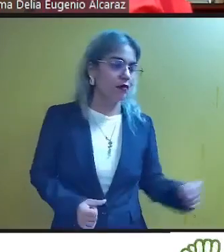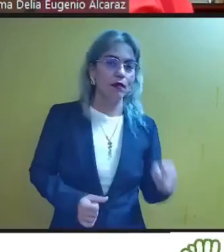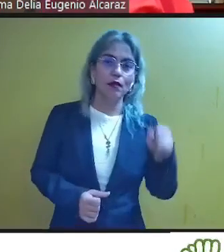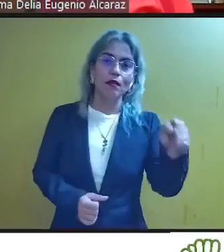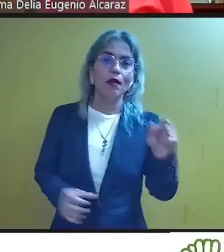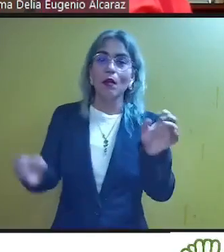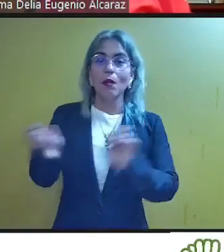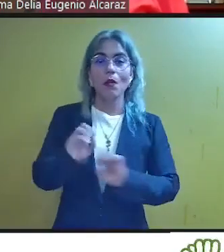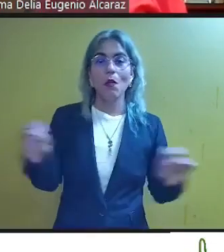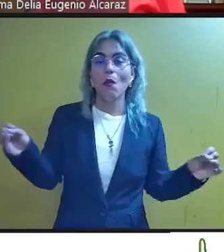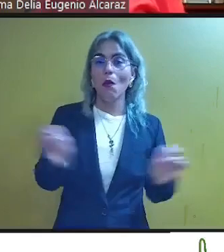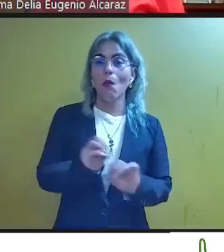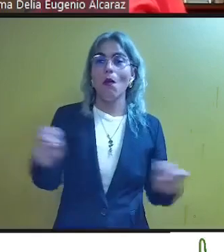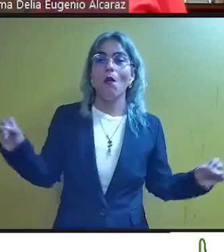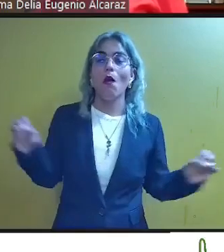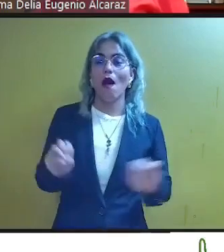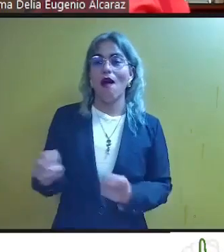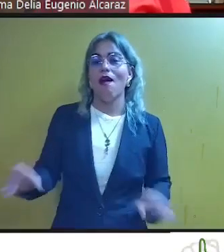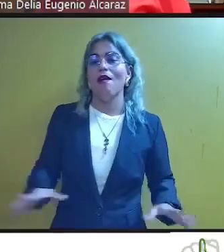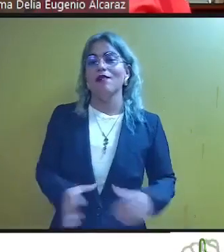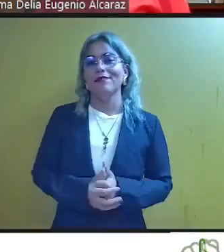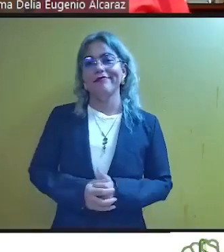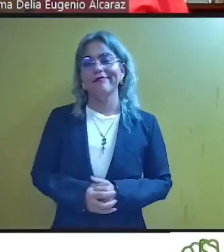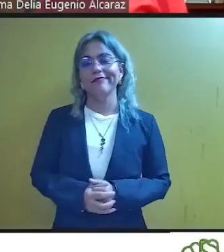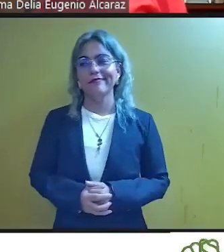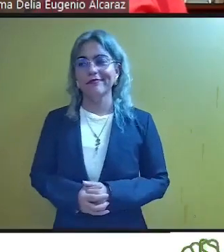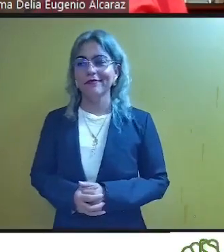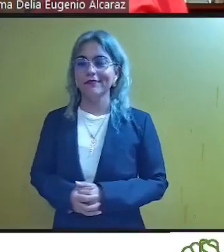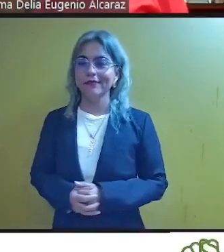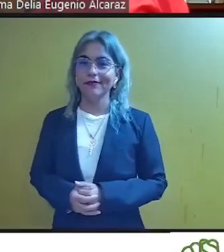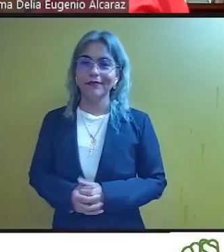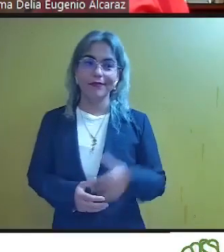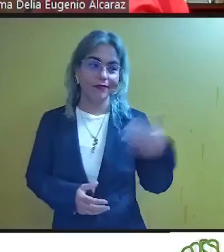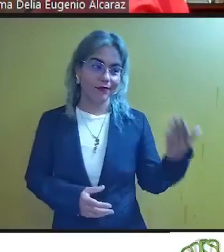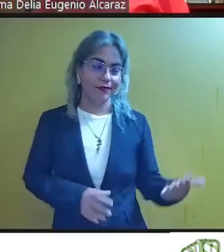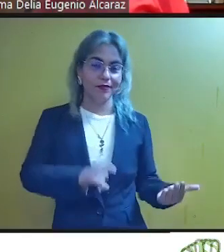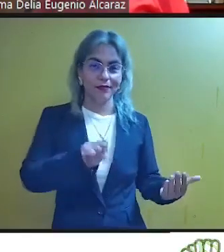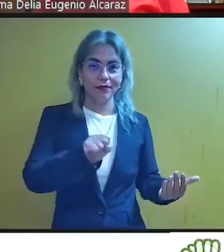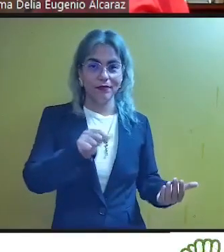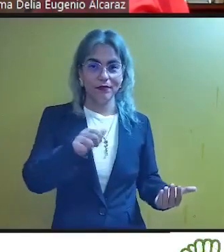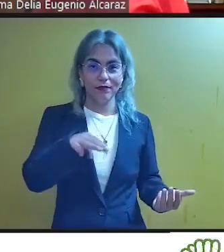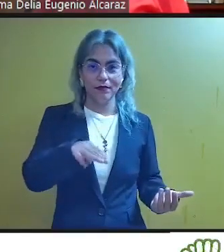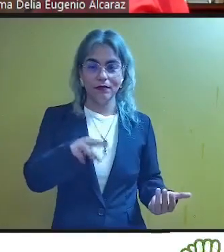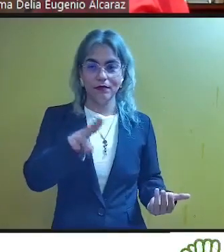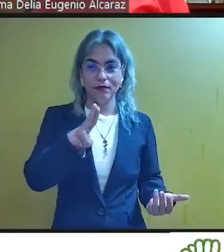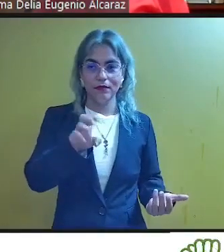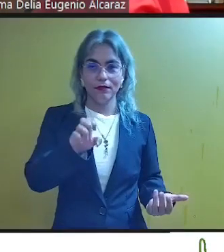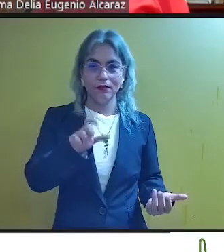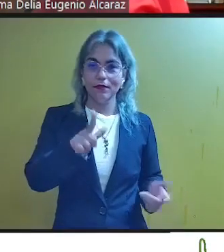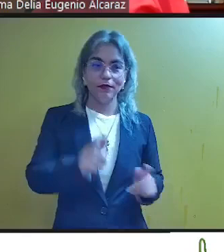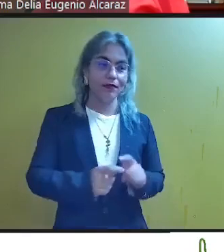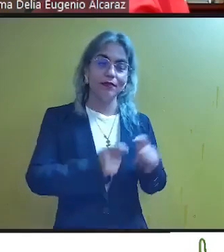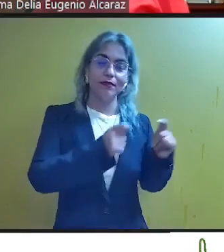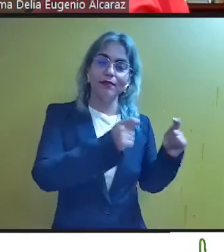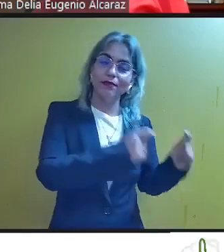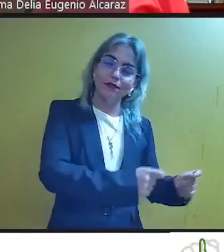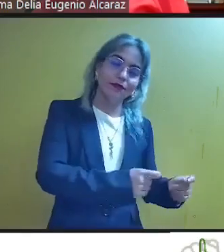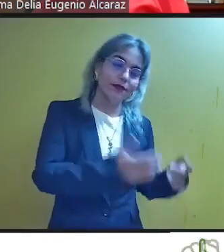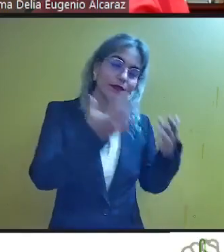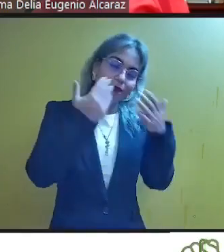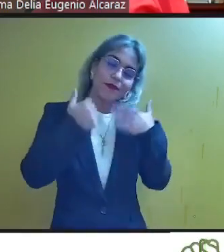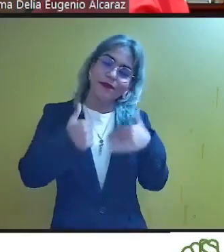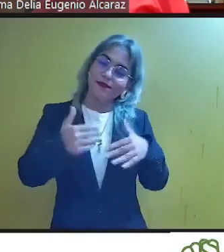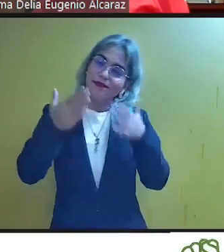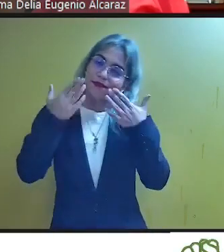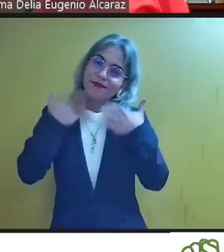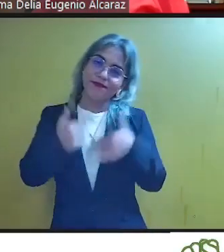cubierta por el ahora actor. Por tanto, el ciudadano Samuel Viterbo Guevara no ostenta el cargo de regidor del Cabildo del Ayuntamiento